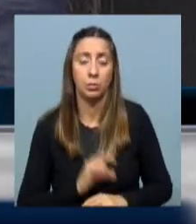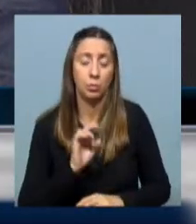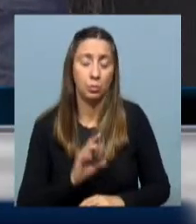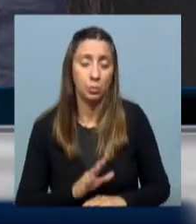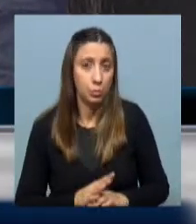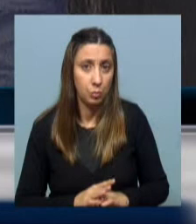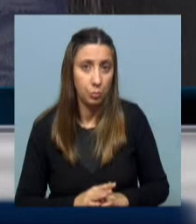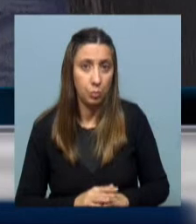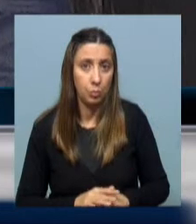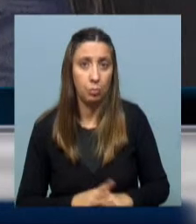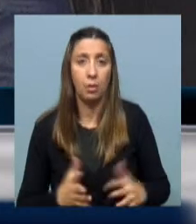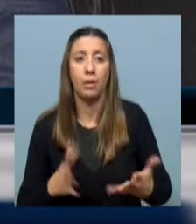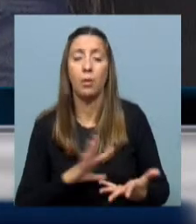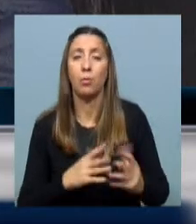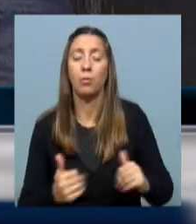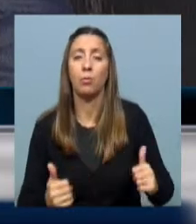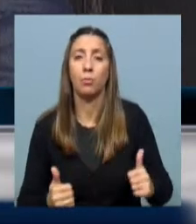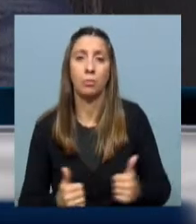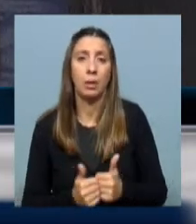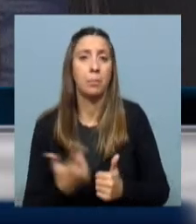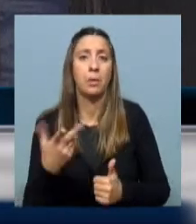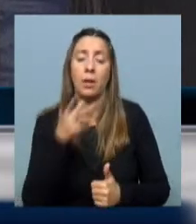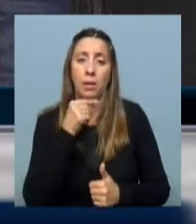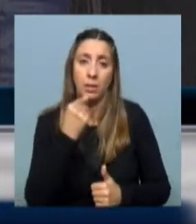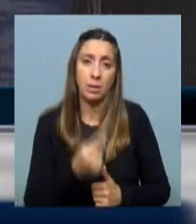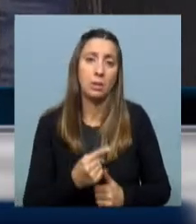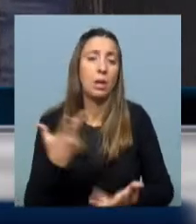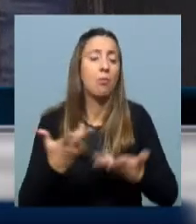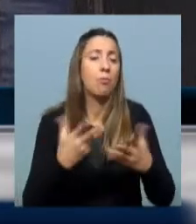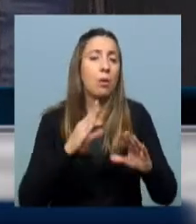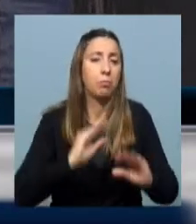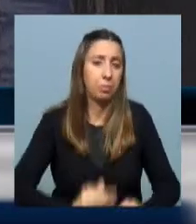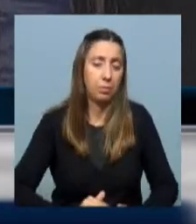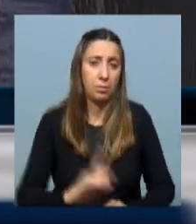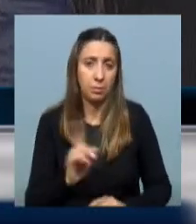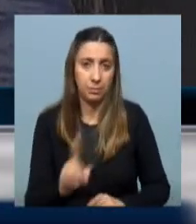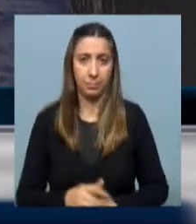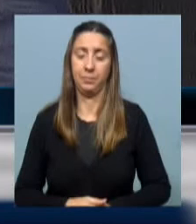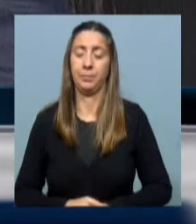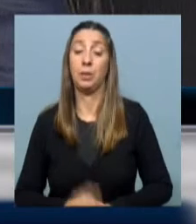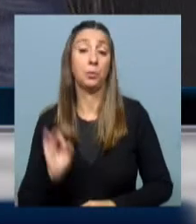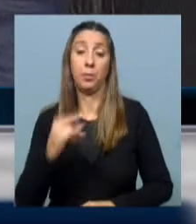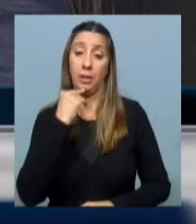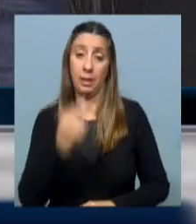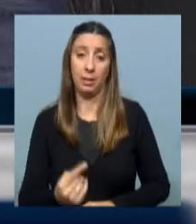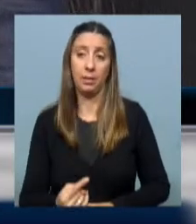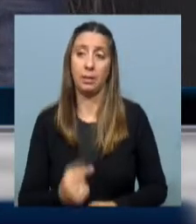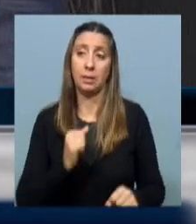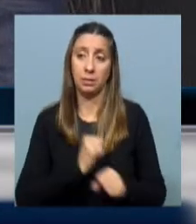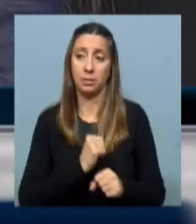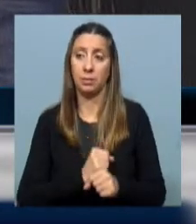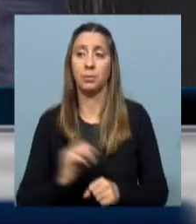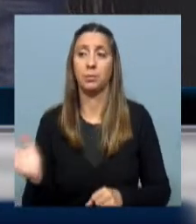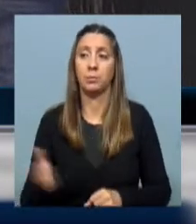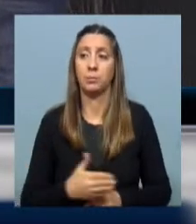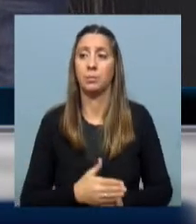simplemente manejado de alguna manera, pero nadie minimiza la magnitud del incendio. Bien. Simplemente decimos que trabajamos todos,